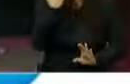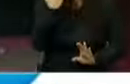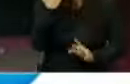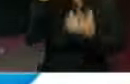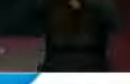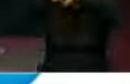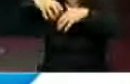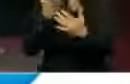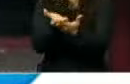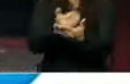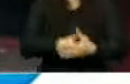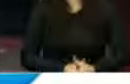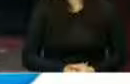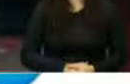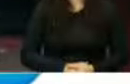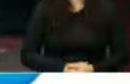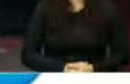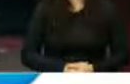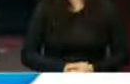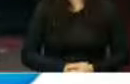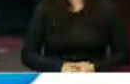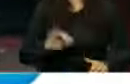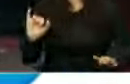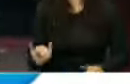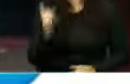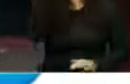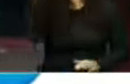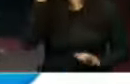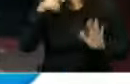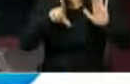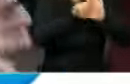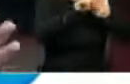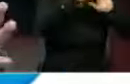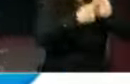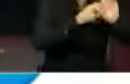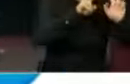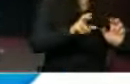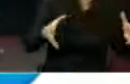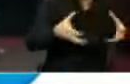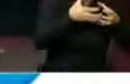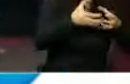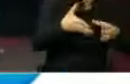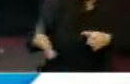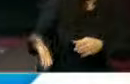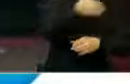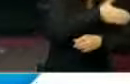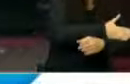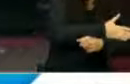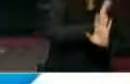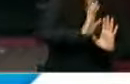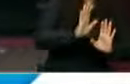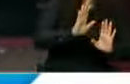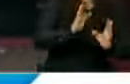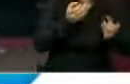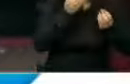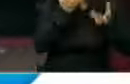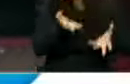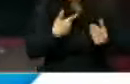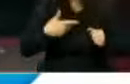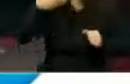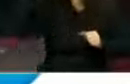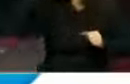gracias, Emma. Zaira, Claudia, soy Melina. ¿Cómo les va? Gracias por recibirnos este ratito. Todo bien, ¿vos? Bien, muchas gracias. Hoy además